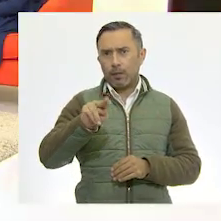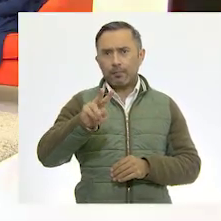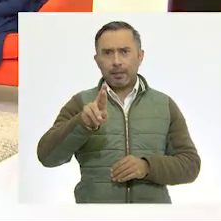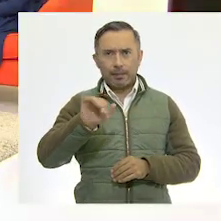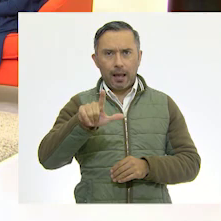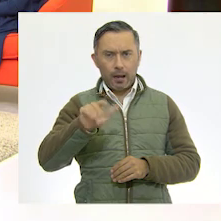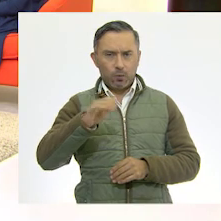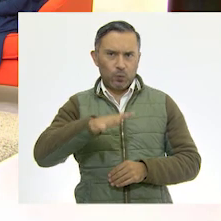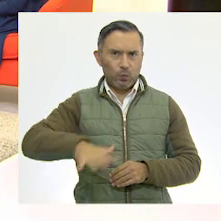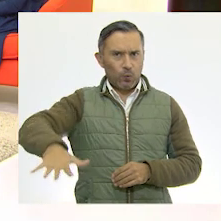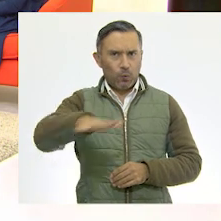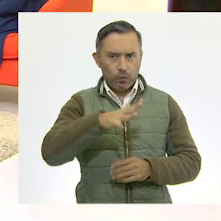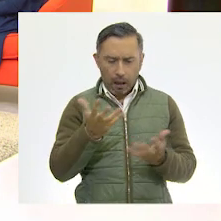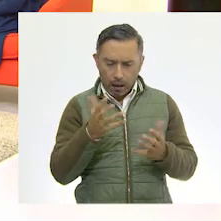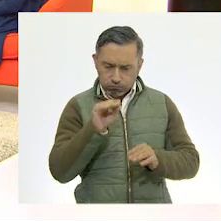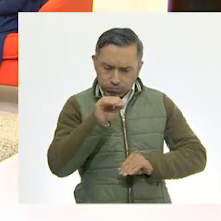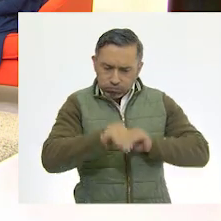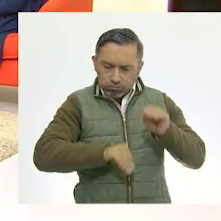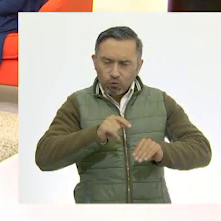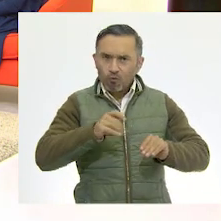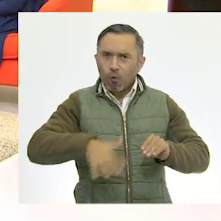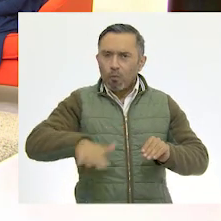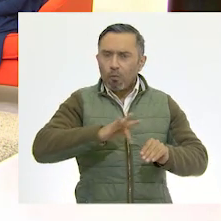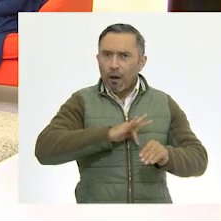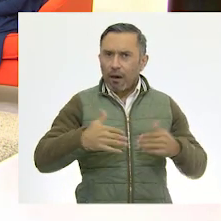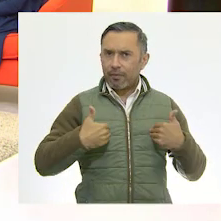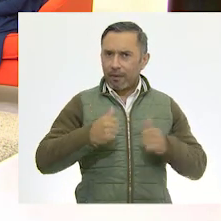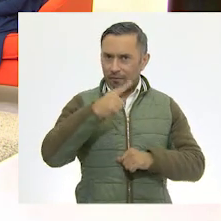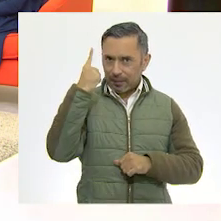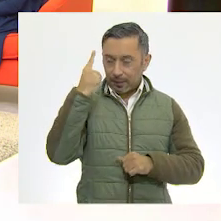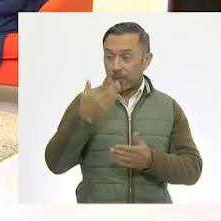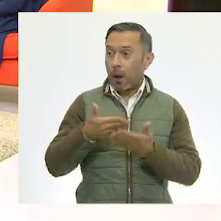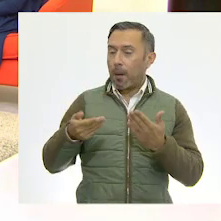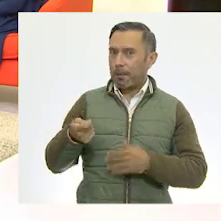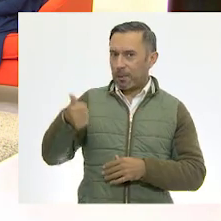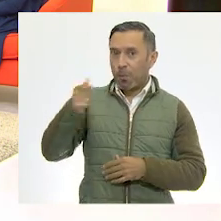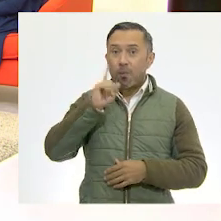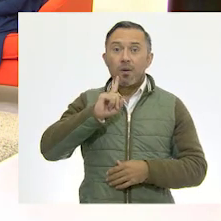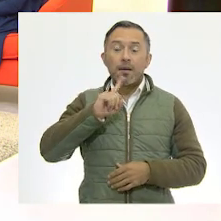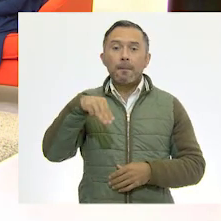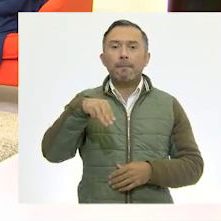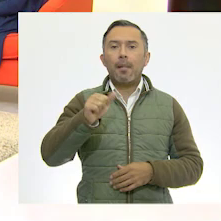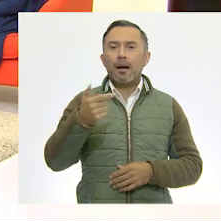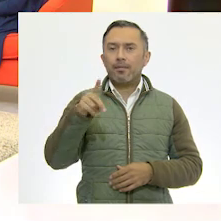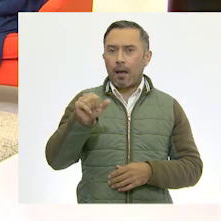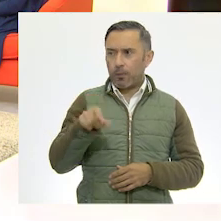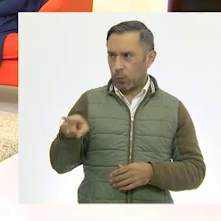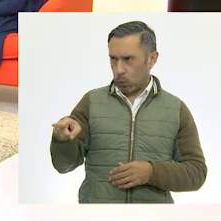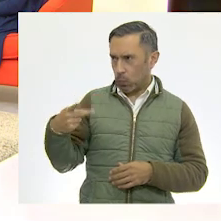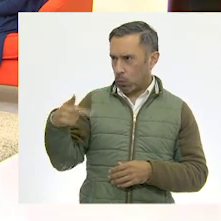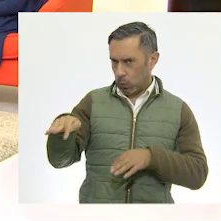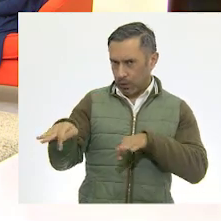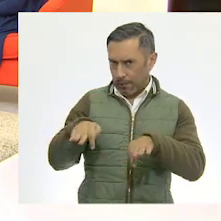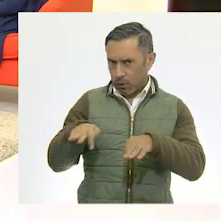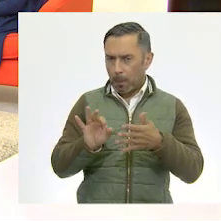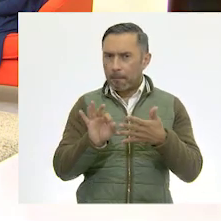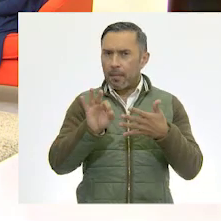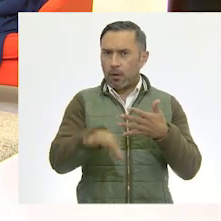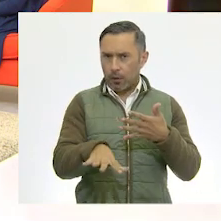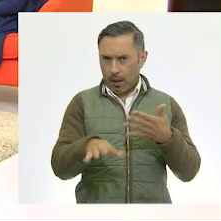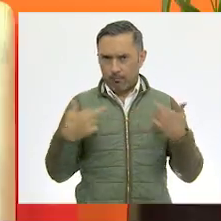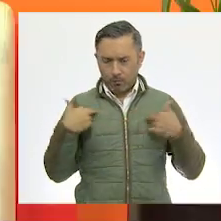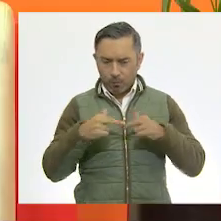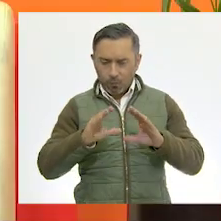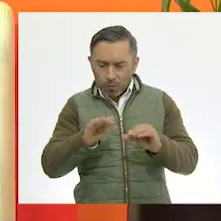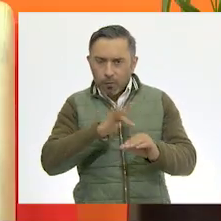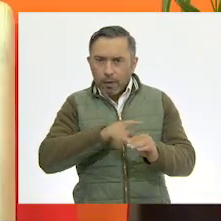con esta plática, Magda, como docente de pedagogía, una de tus funciones es apoyar la lectoescritura. Tengo entendido que